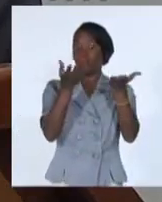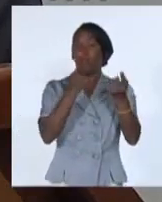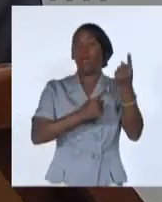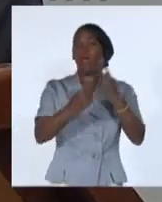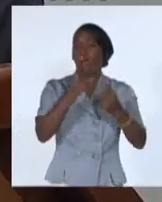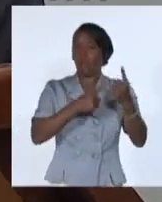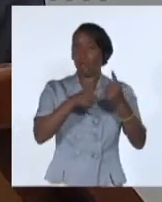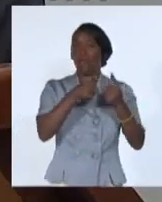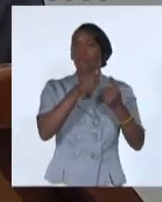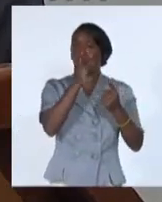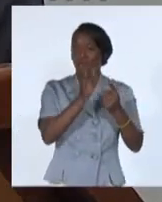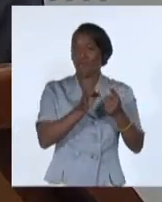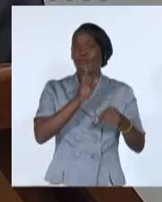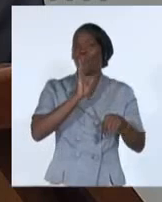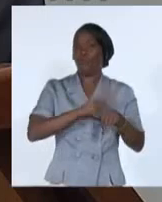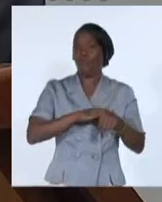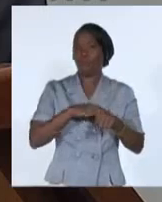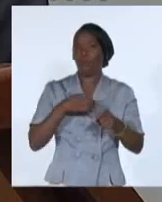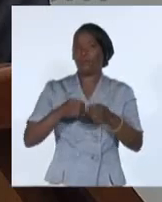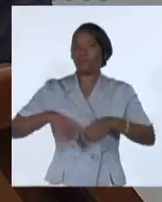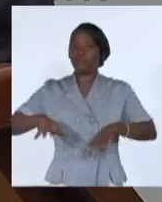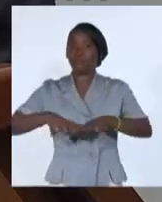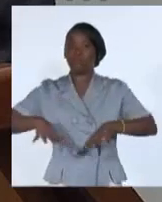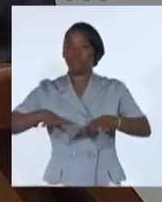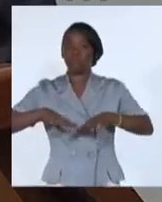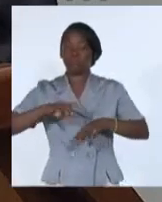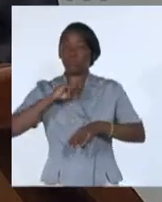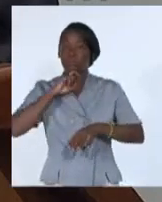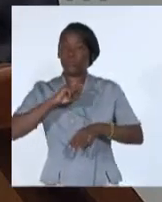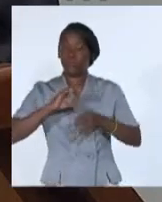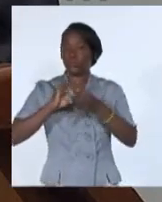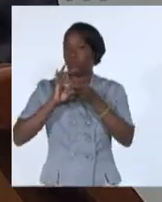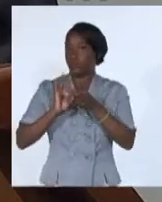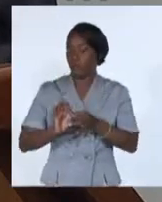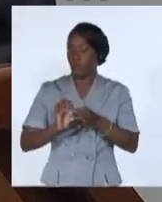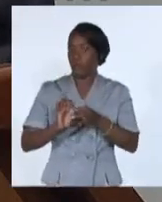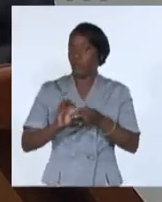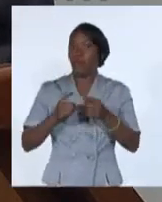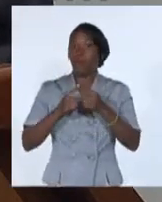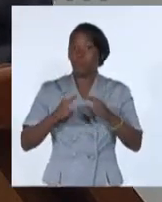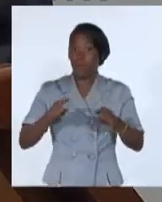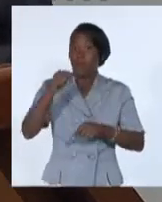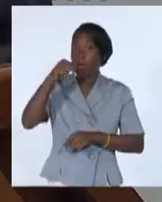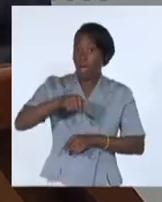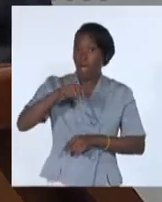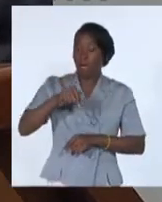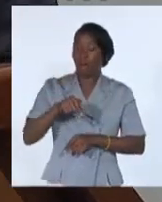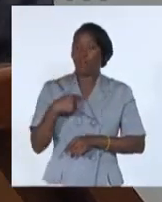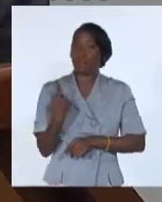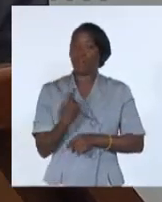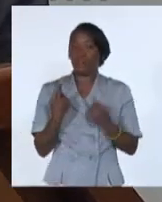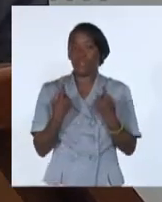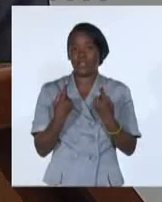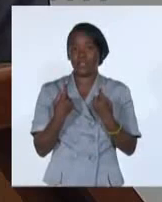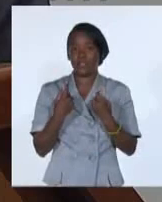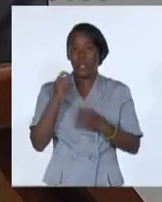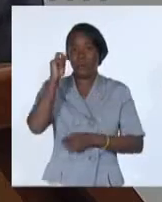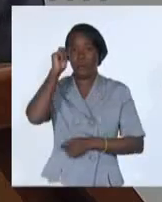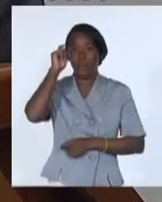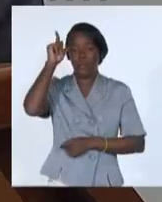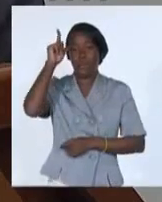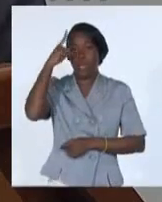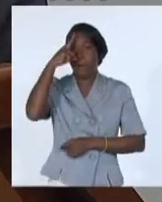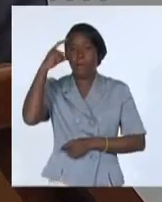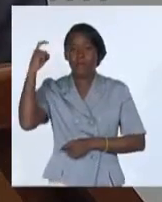dentro del colonialismo, no tuvieron opinión global. Creo que la arquitectura